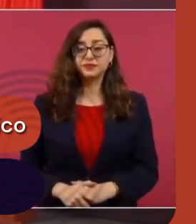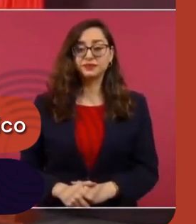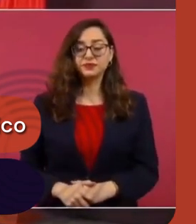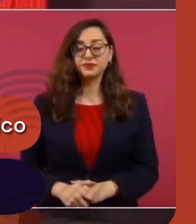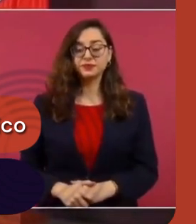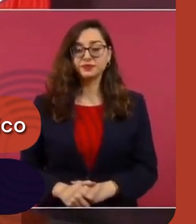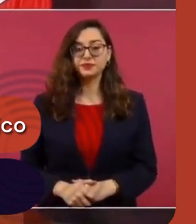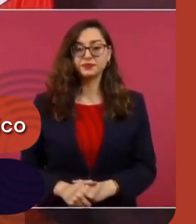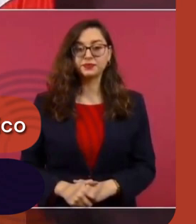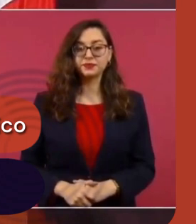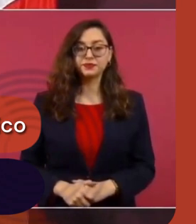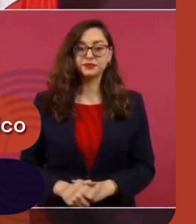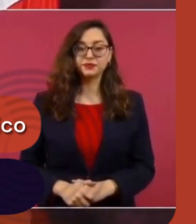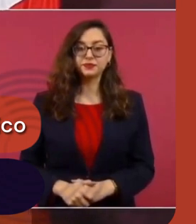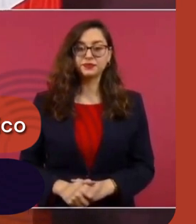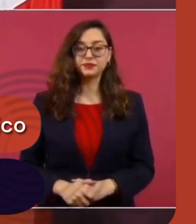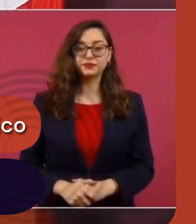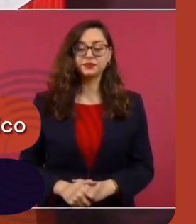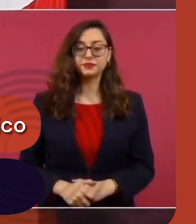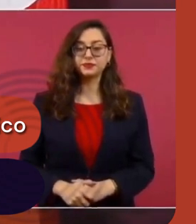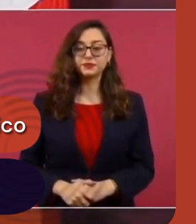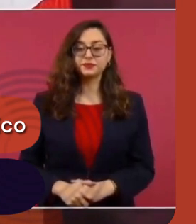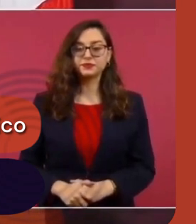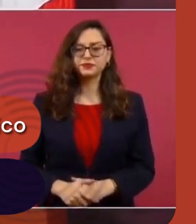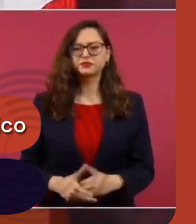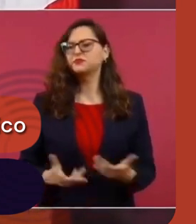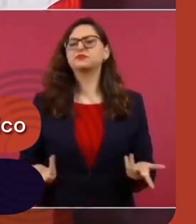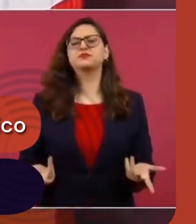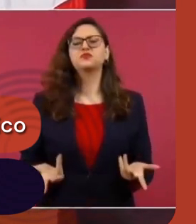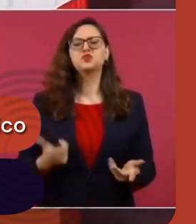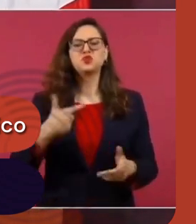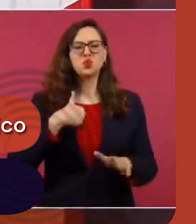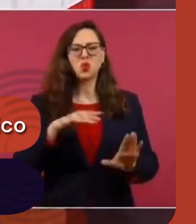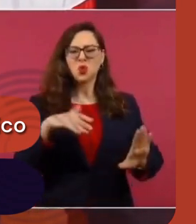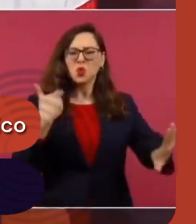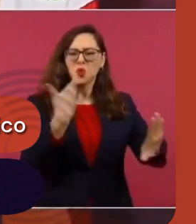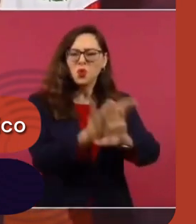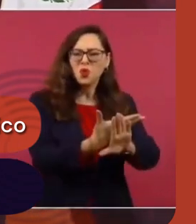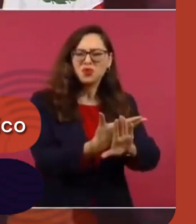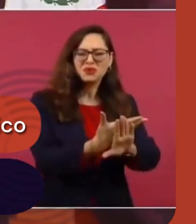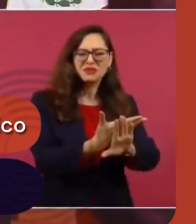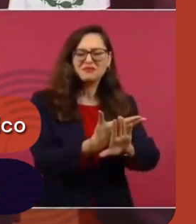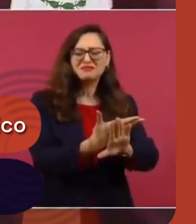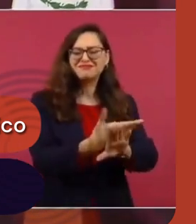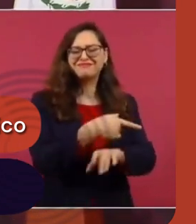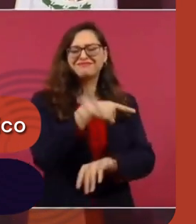y que no ande diciendo que es por otras cosas, no, que él